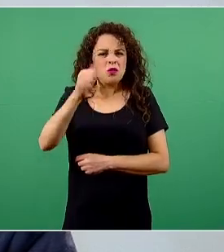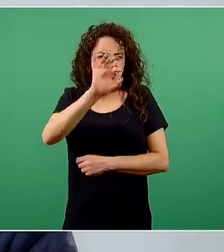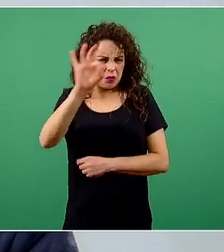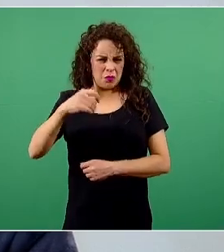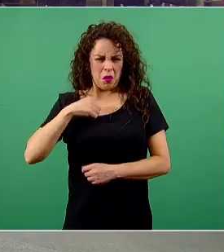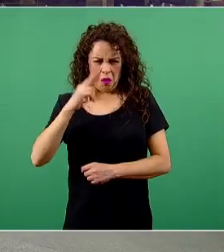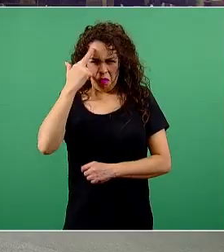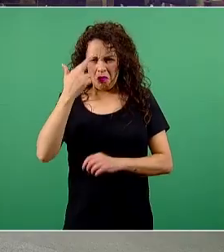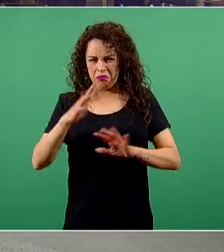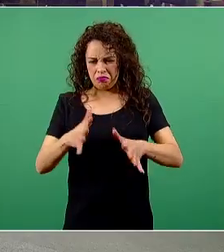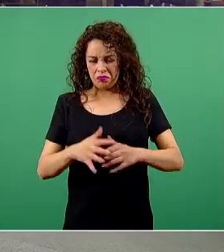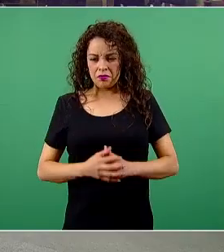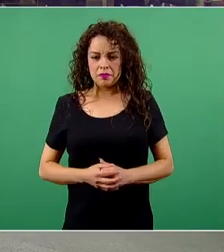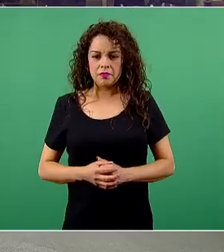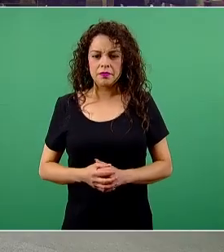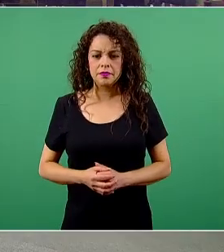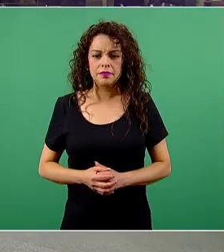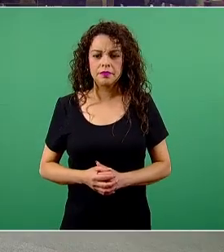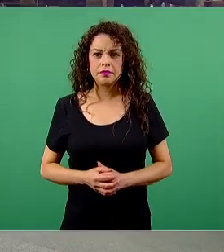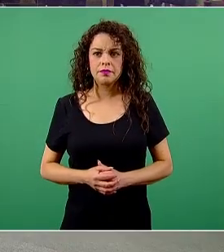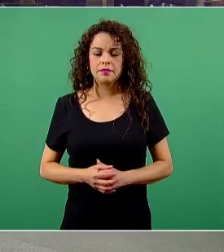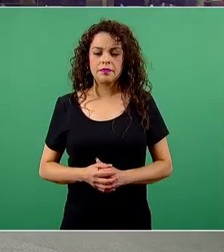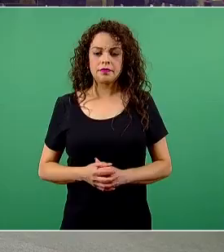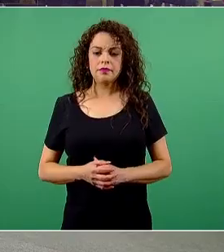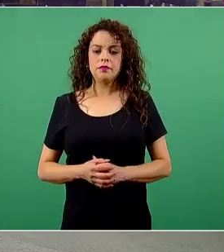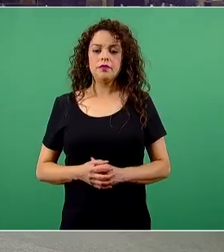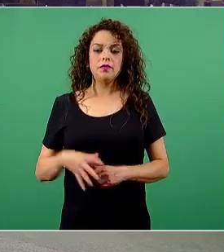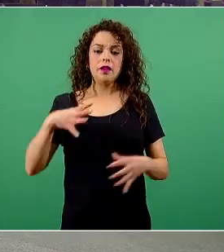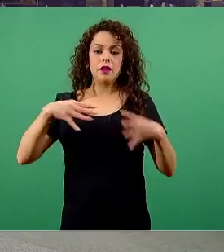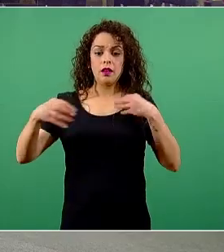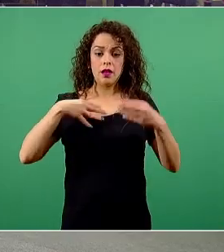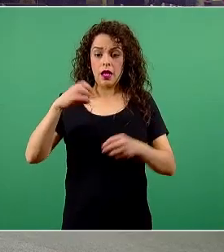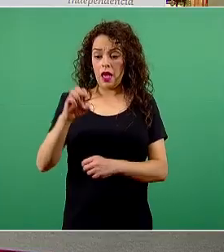26.6%. Las epidemias no